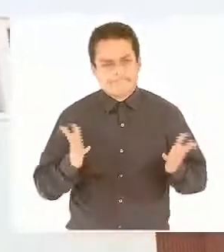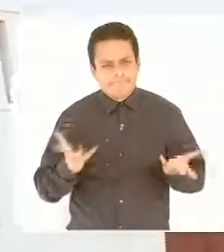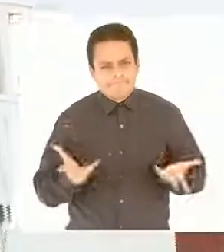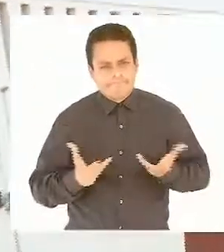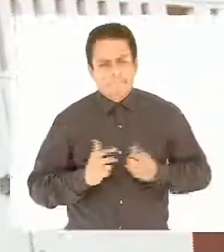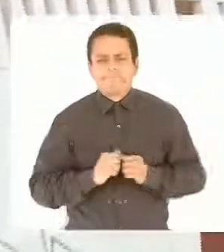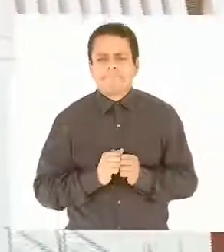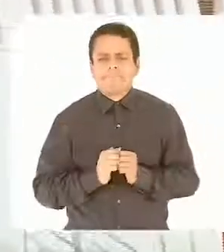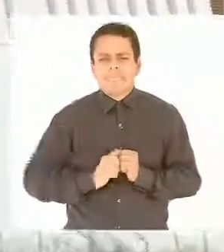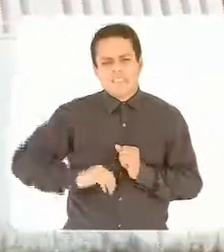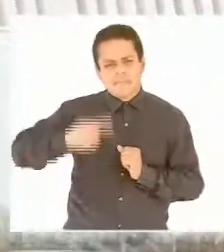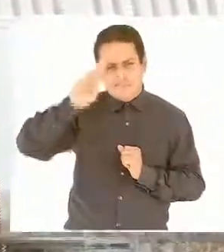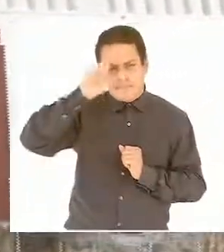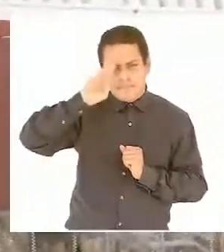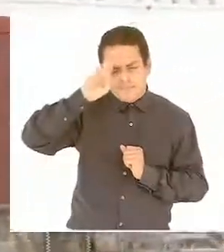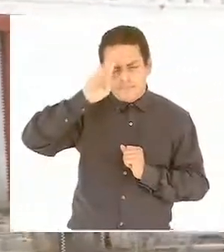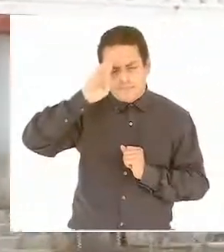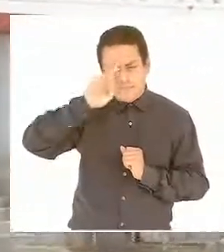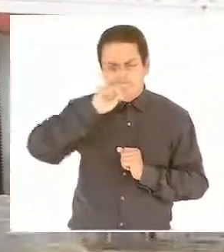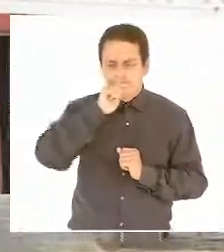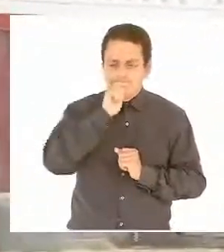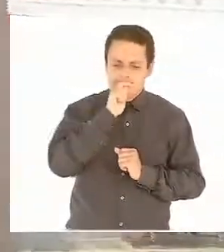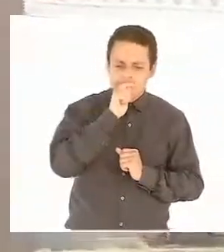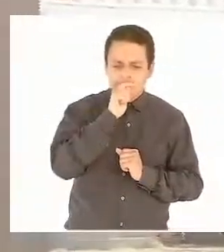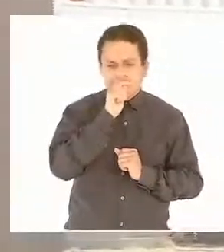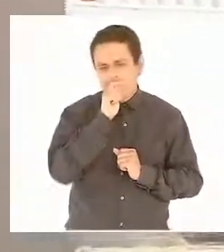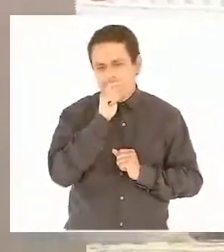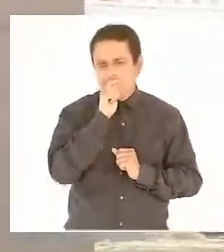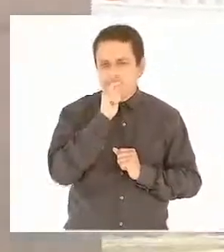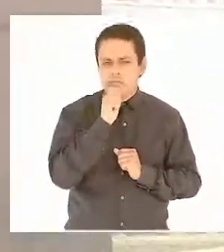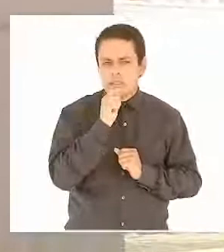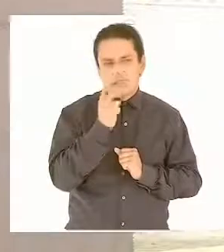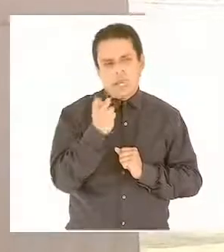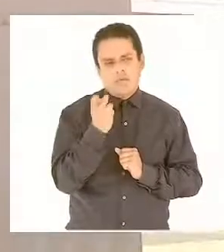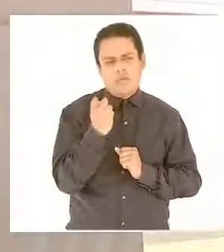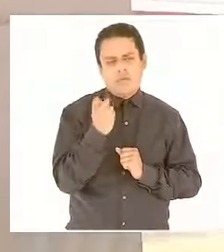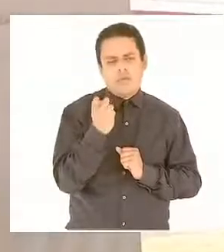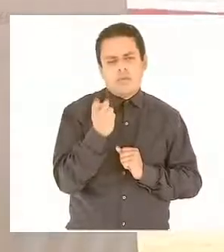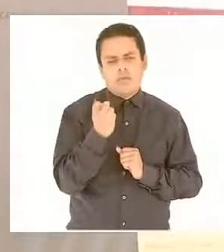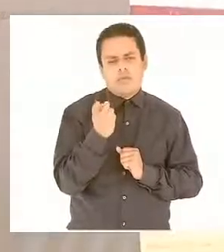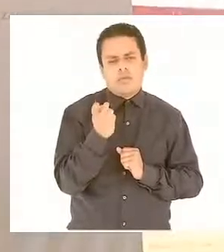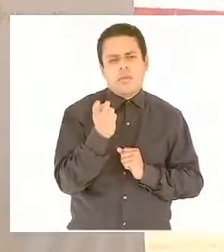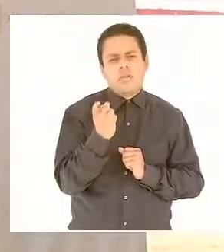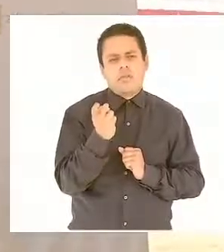se pensó, y ese es el